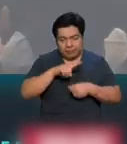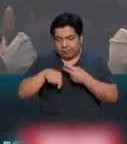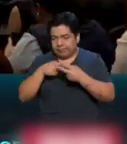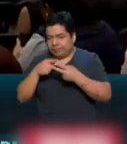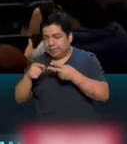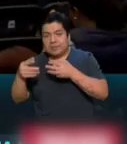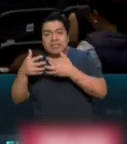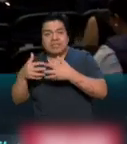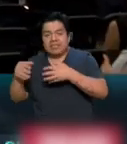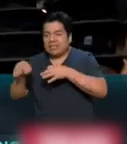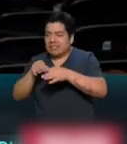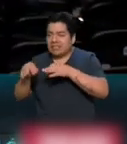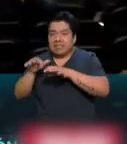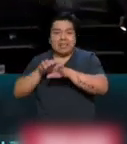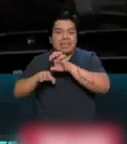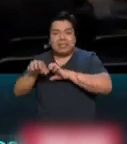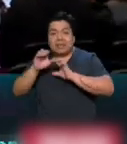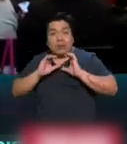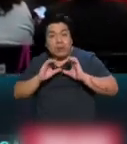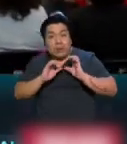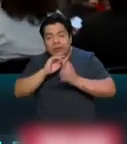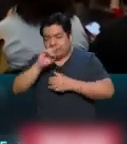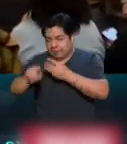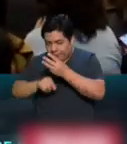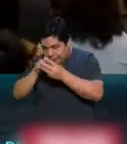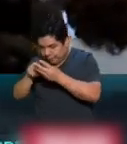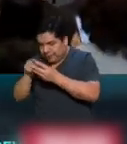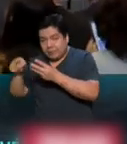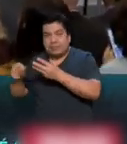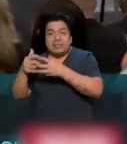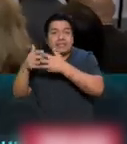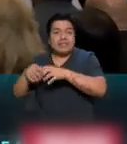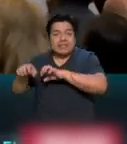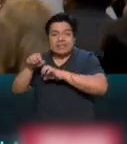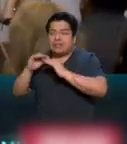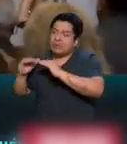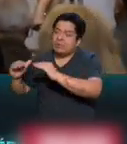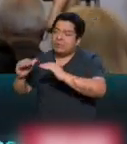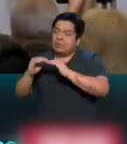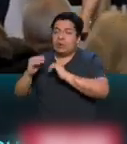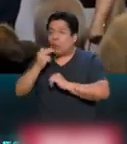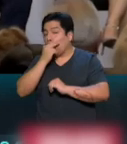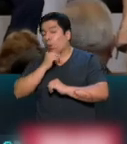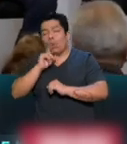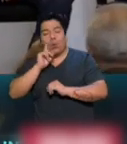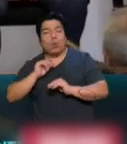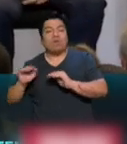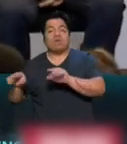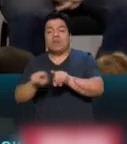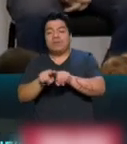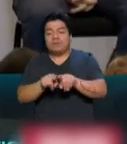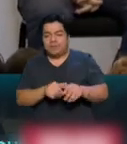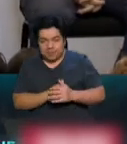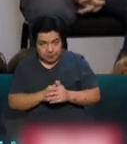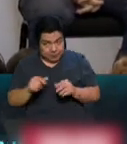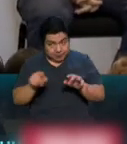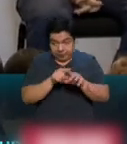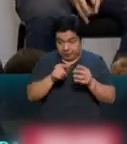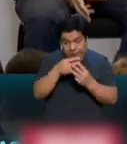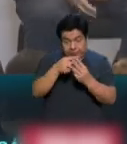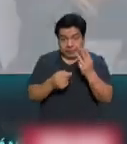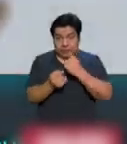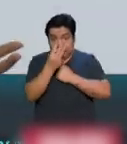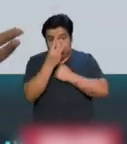empresariales de corresponsabilidad en los cuidados y distintivos empresariales de igualdad entre hombres y mujeres. Estas acciones